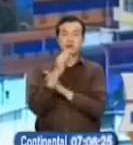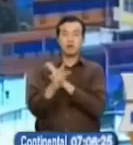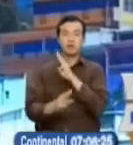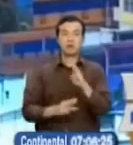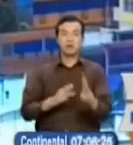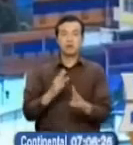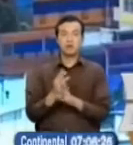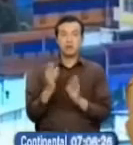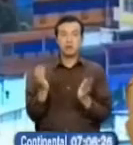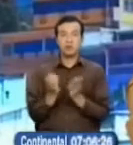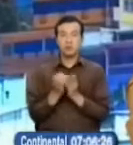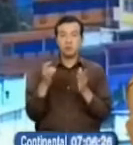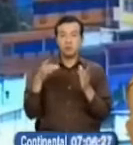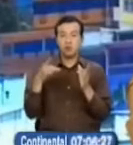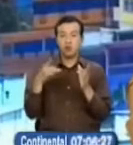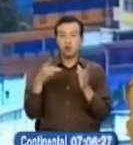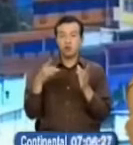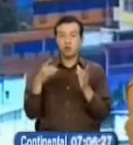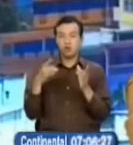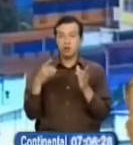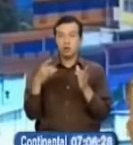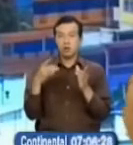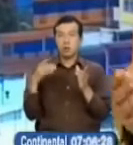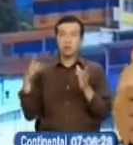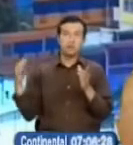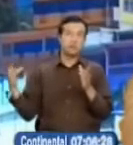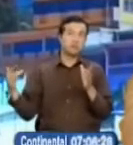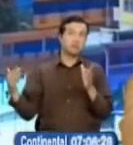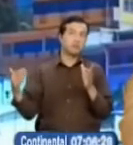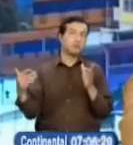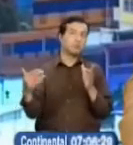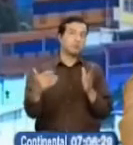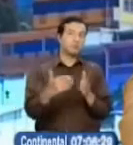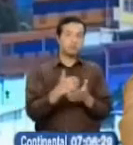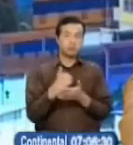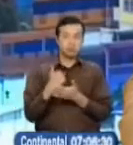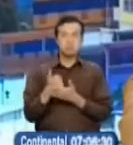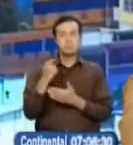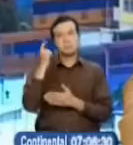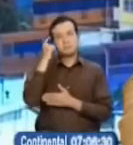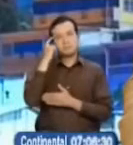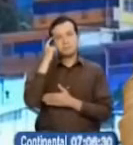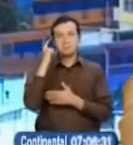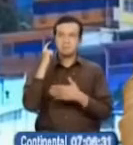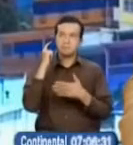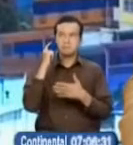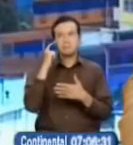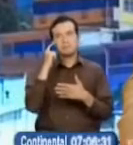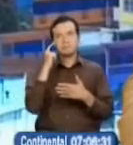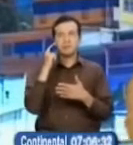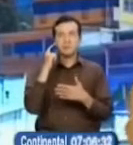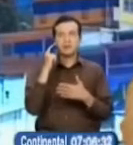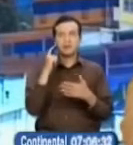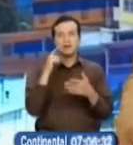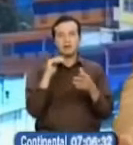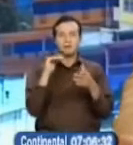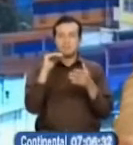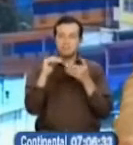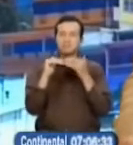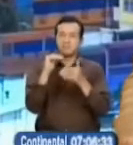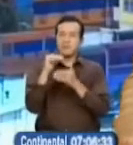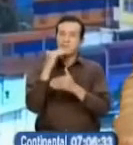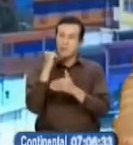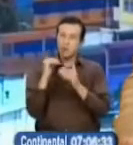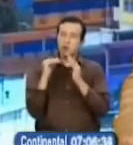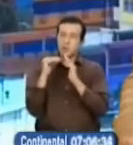en reciclaje de botellas plásticas per cápita. Entonces, yo creo que hay que ver el vaso medio lleno y vamos bien. Cada día estamos mejor